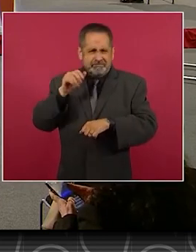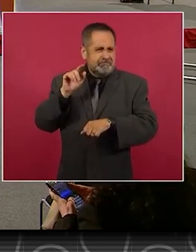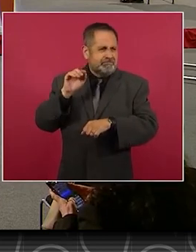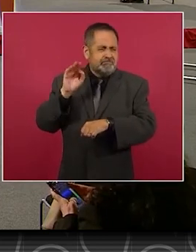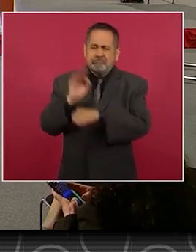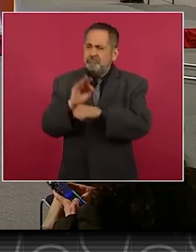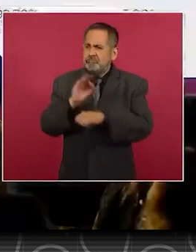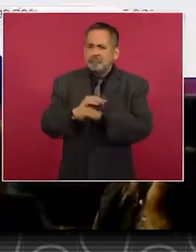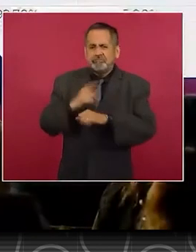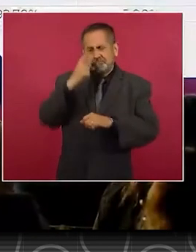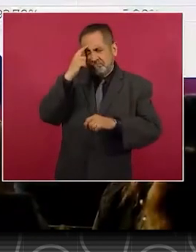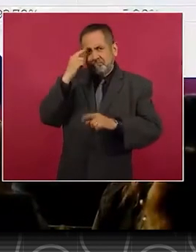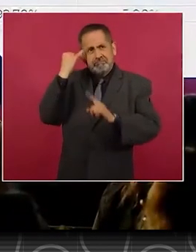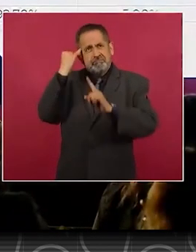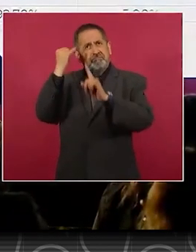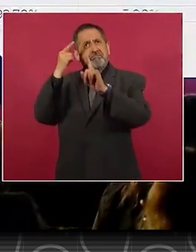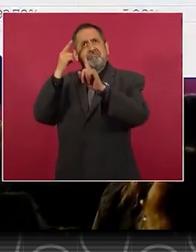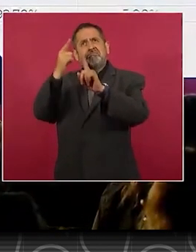del país.